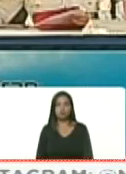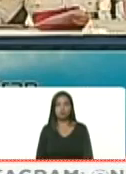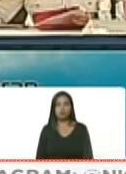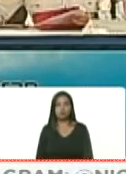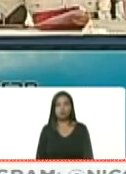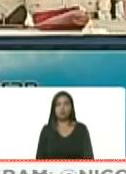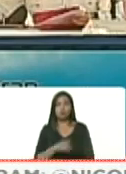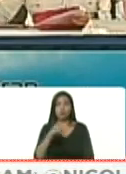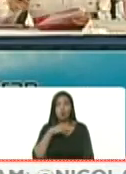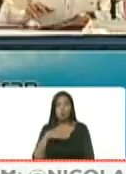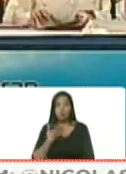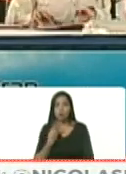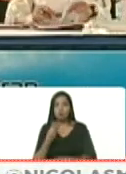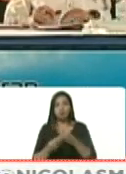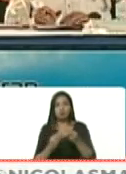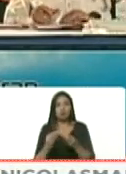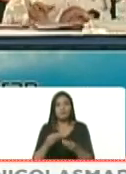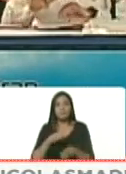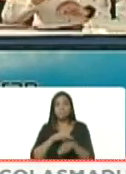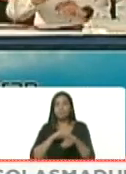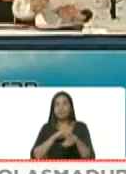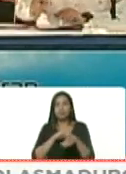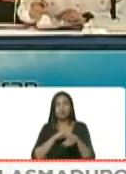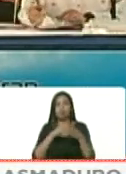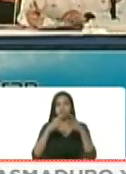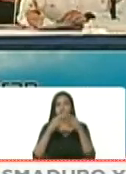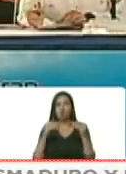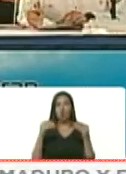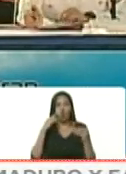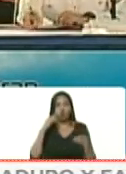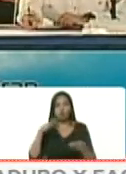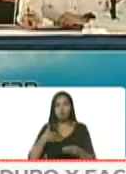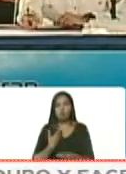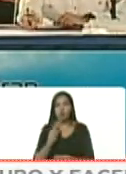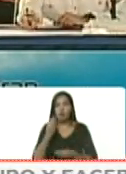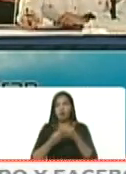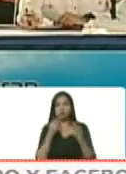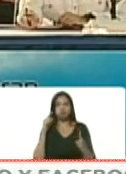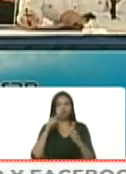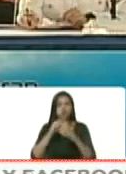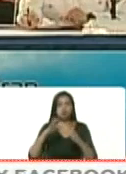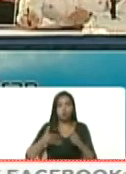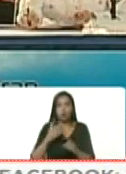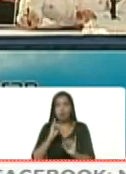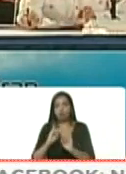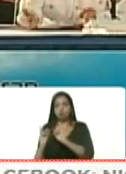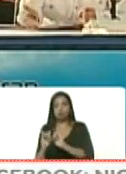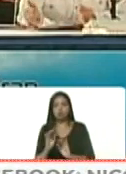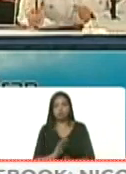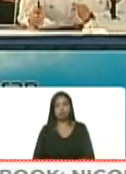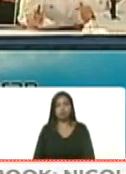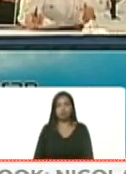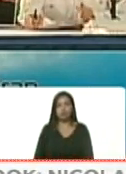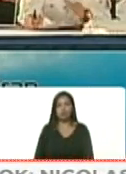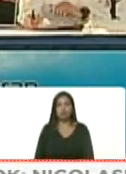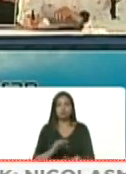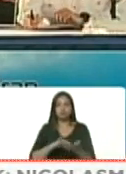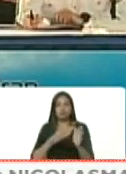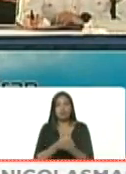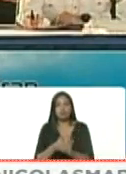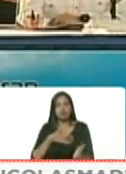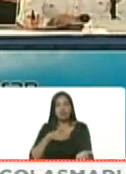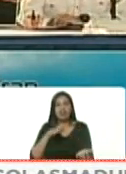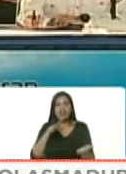usted, ministro, todo lo que esté a su alcance para